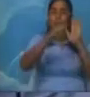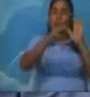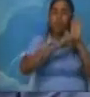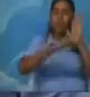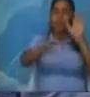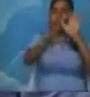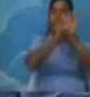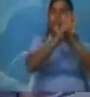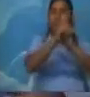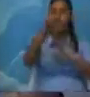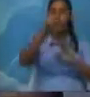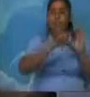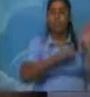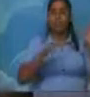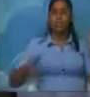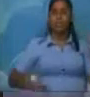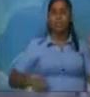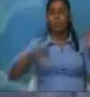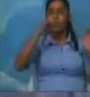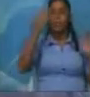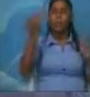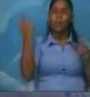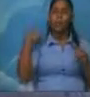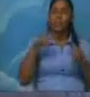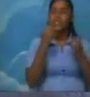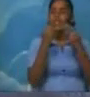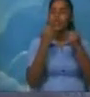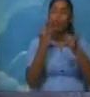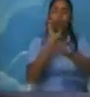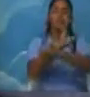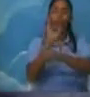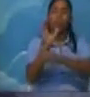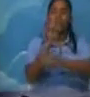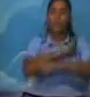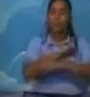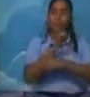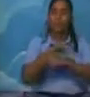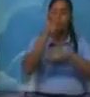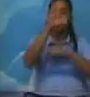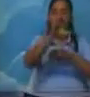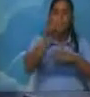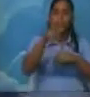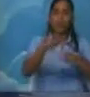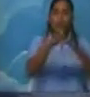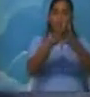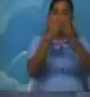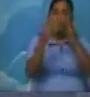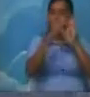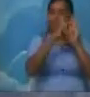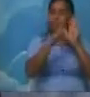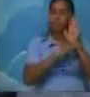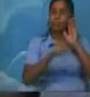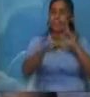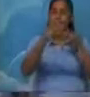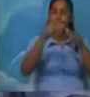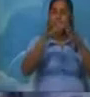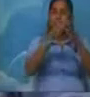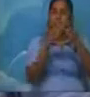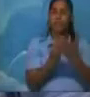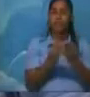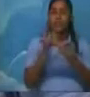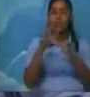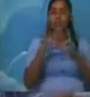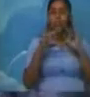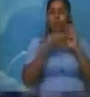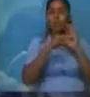mandamientos del Señor Dios ha tenido mucho cuidado de dejarnos establecido y aquí los